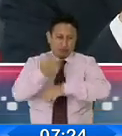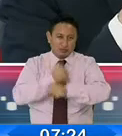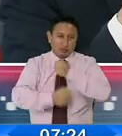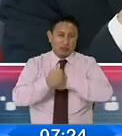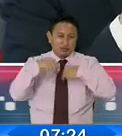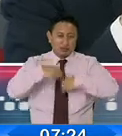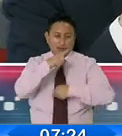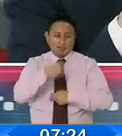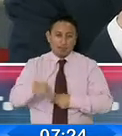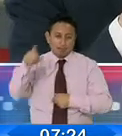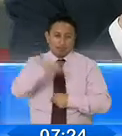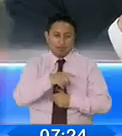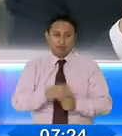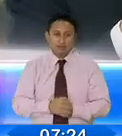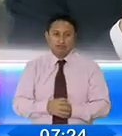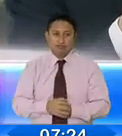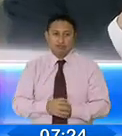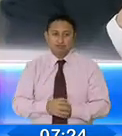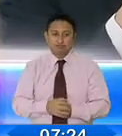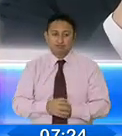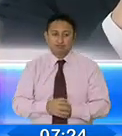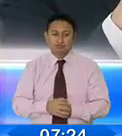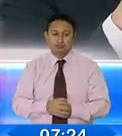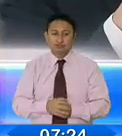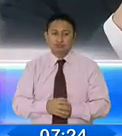Sí, esa es una de las primeras